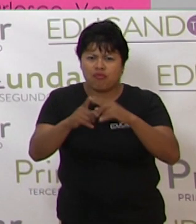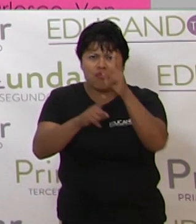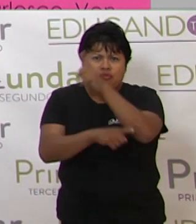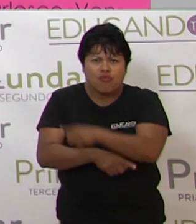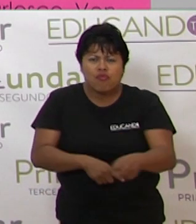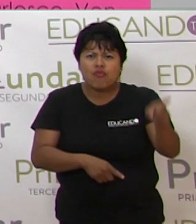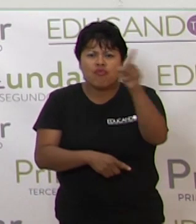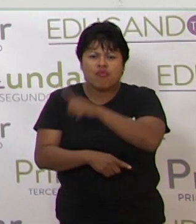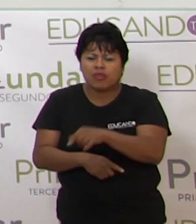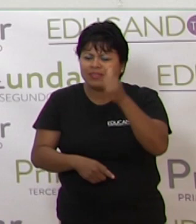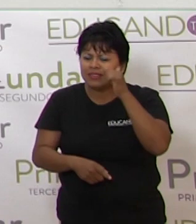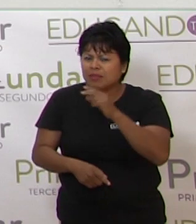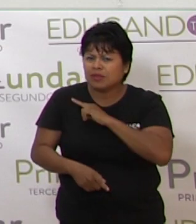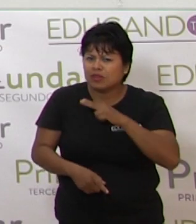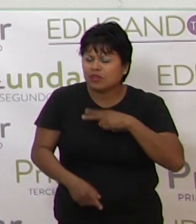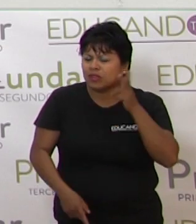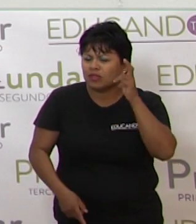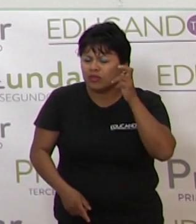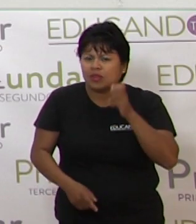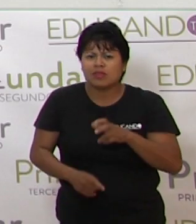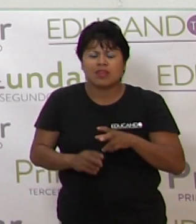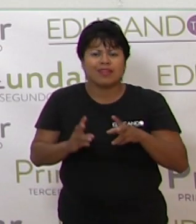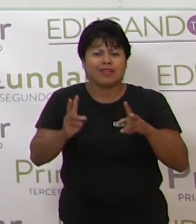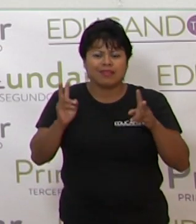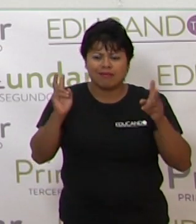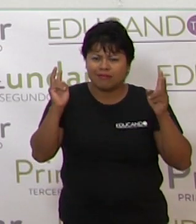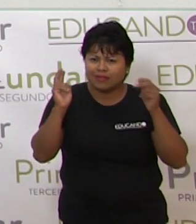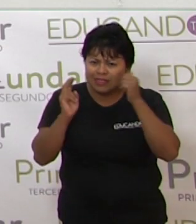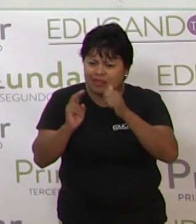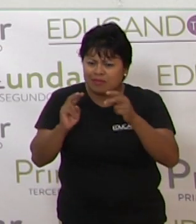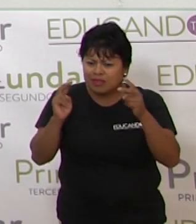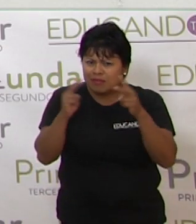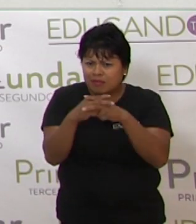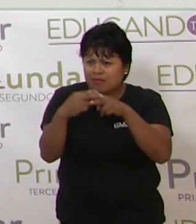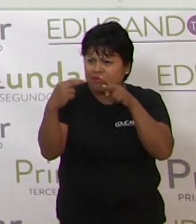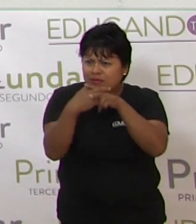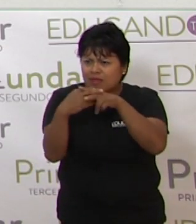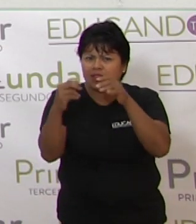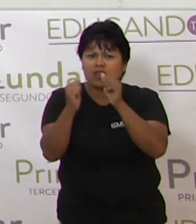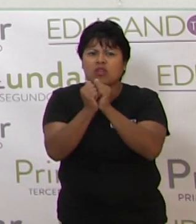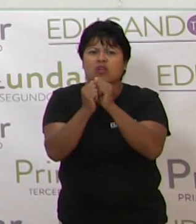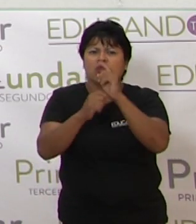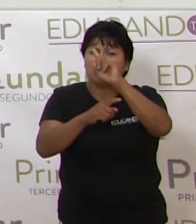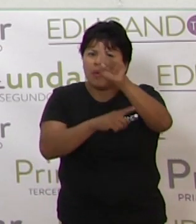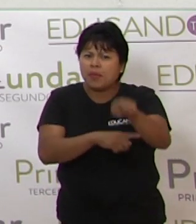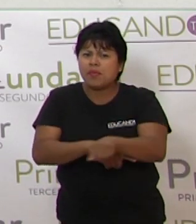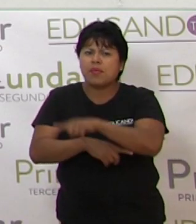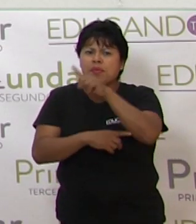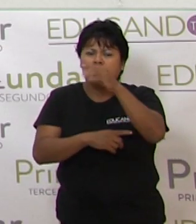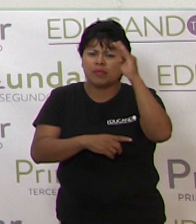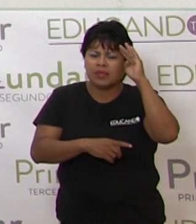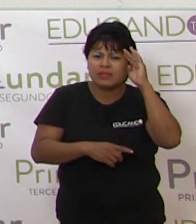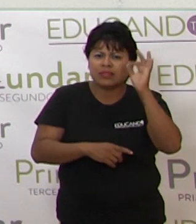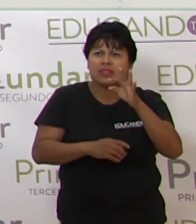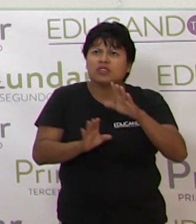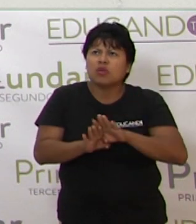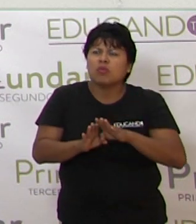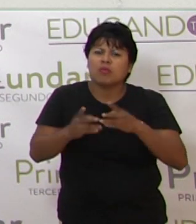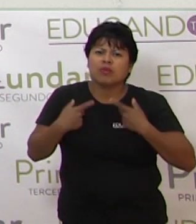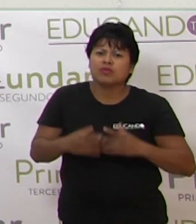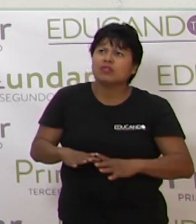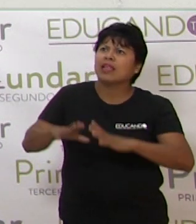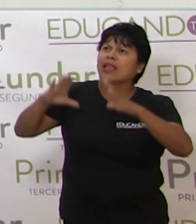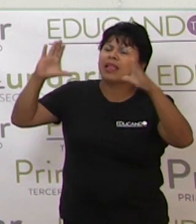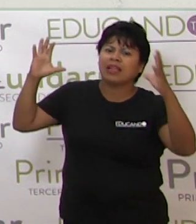los que siempre oímos, la lucha entre él y los grandes molinos que él piensa que son algunos